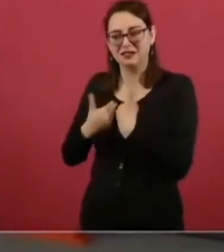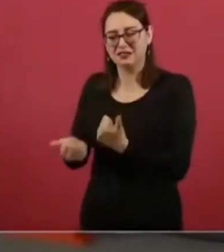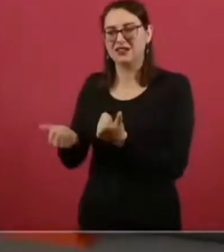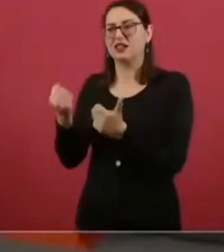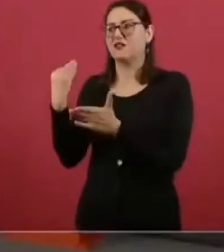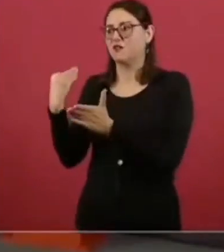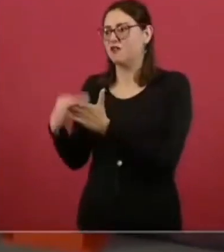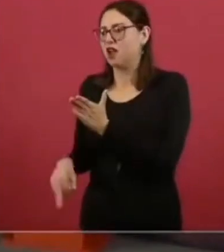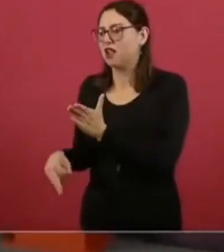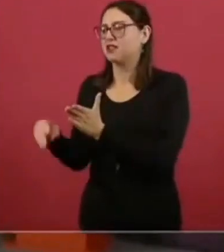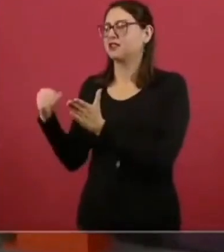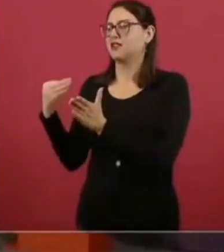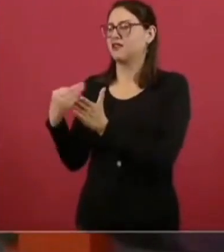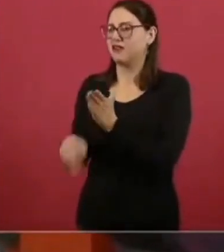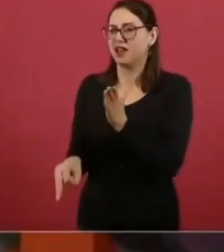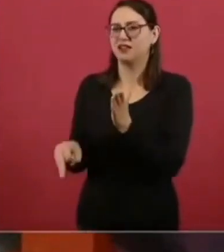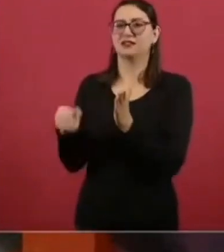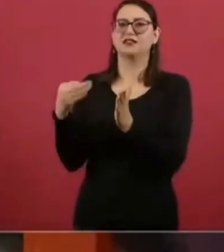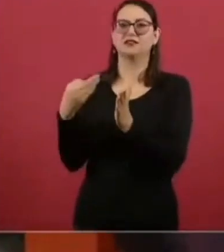de